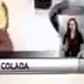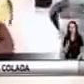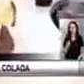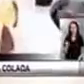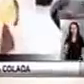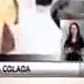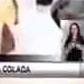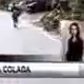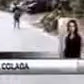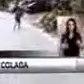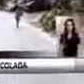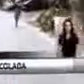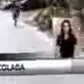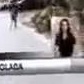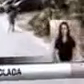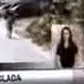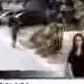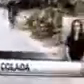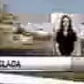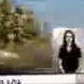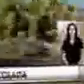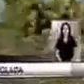Salud.